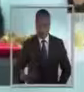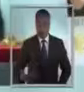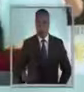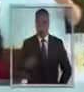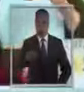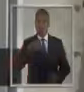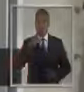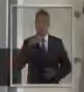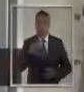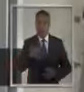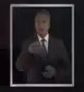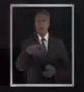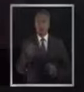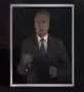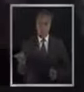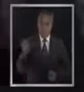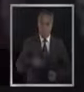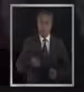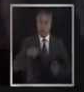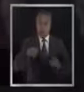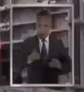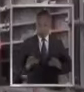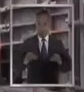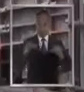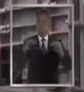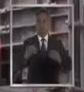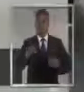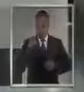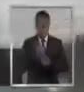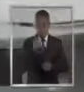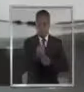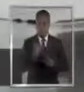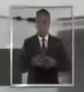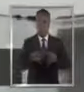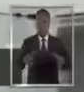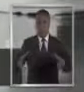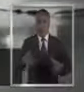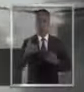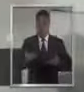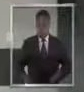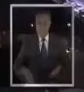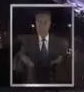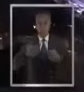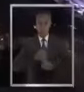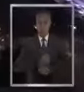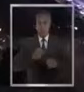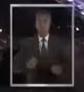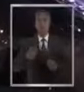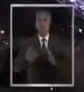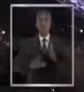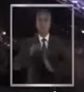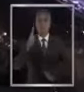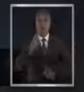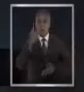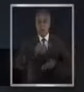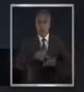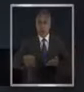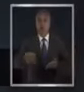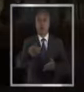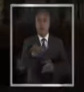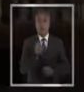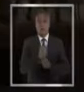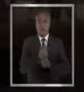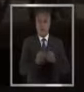íbamos a volver a crecer y crear empleos. Crecimos con fuerza y creamos más de 1 millón de empleos. Dijimos que íbamos a reducir